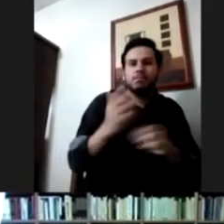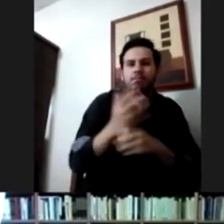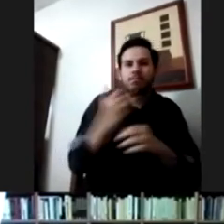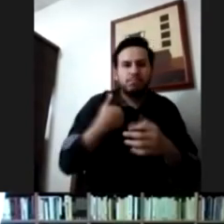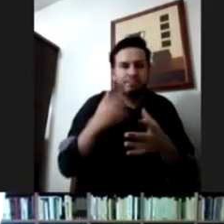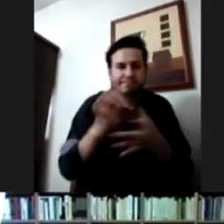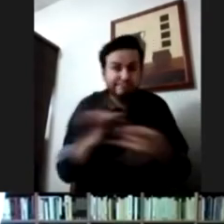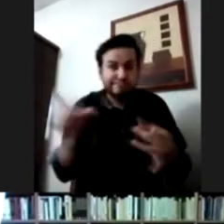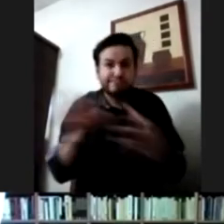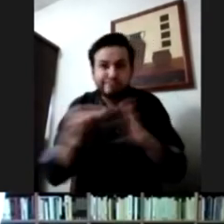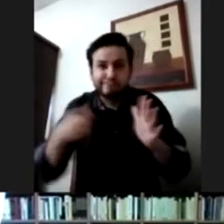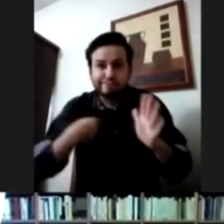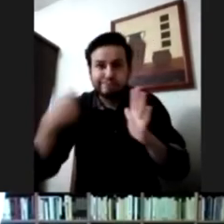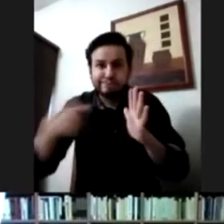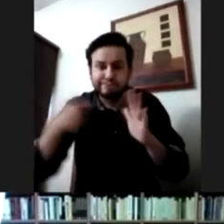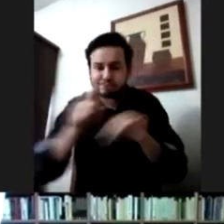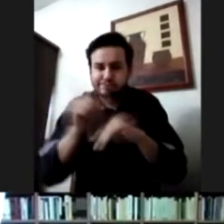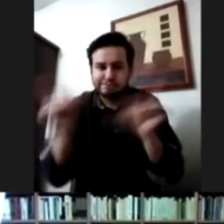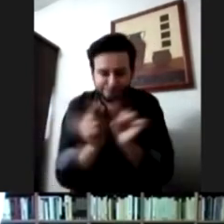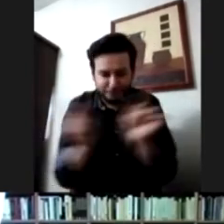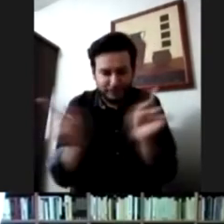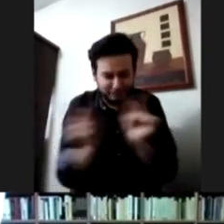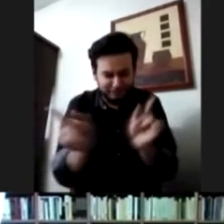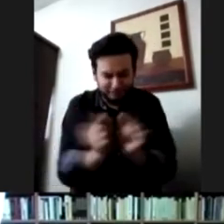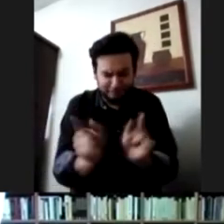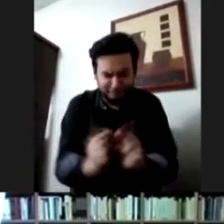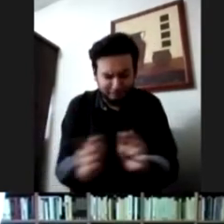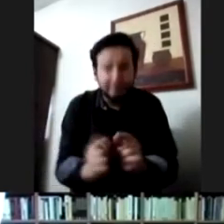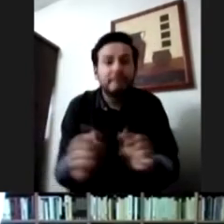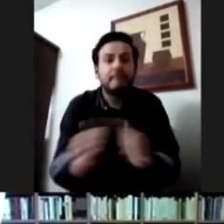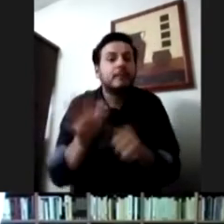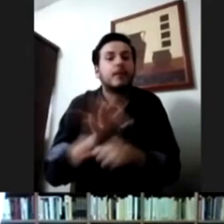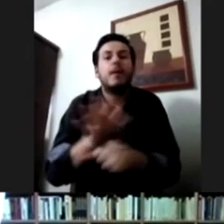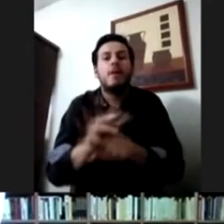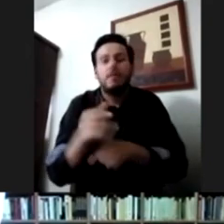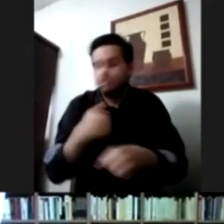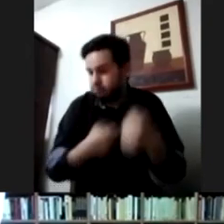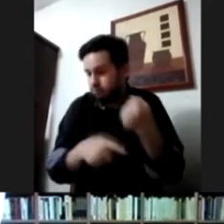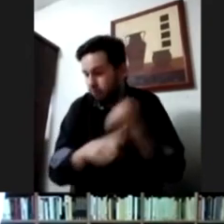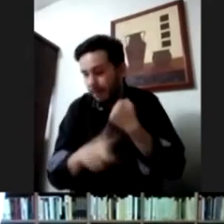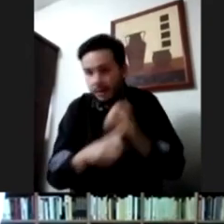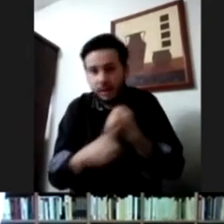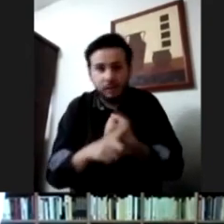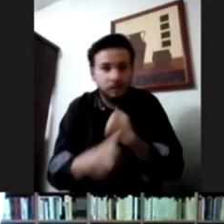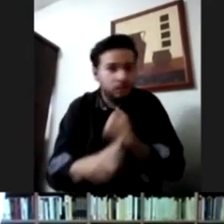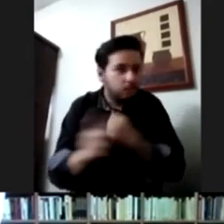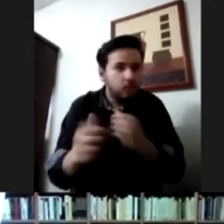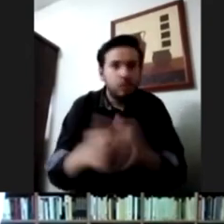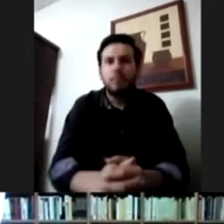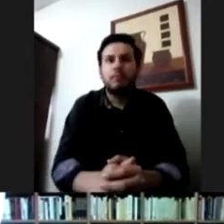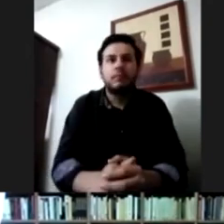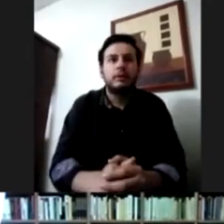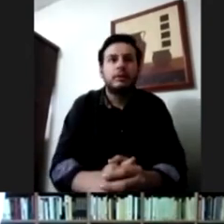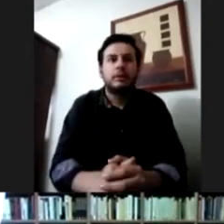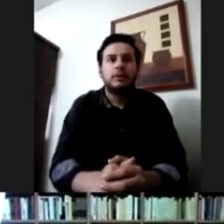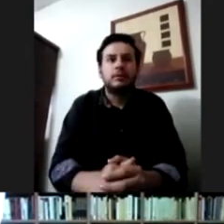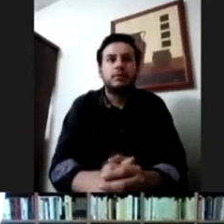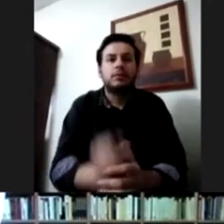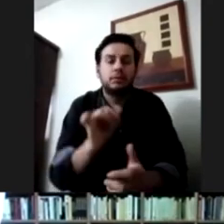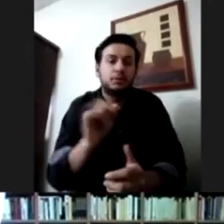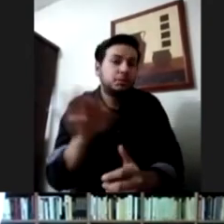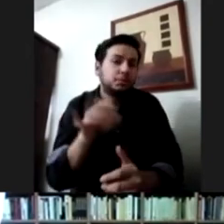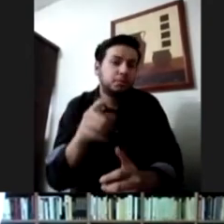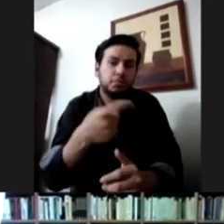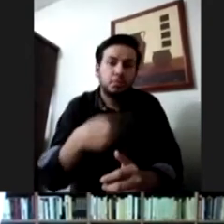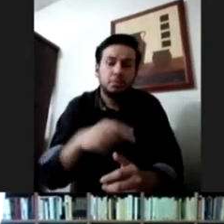tan breve, nos plantea pues, prácticamente toda la problemática precisamente que se va a abordar. Si te parece, pues